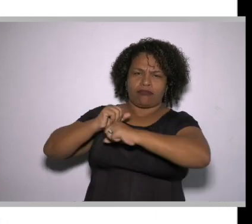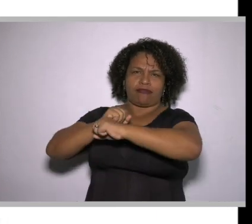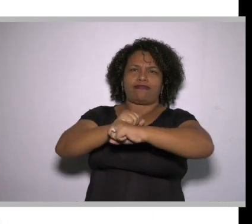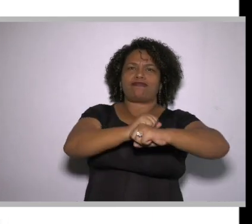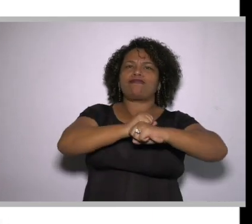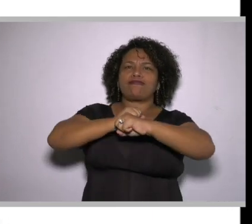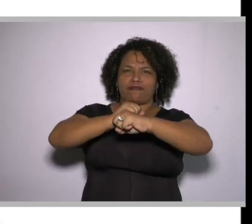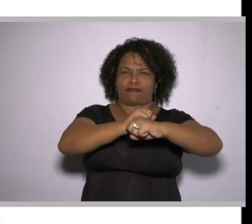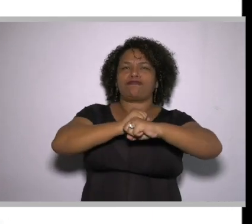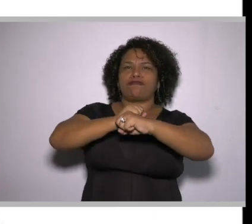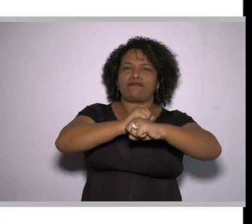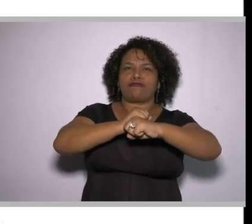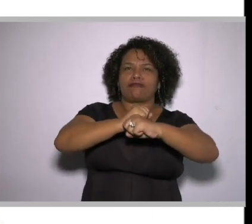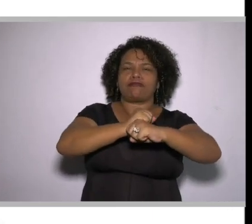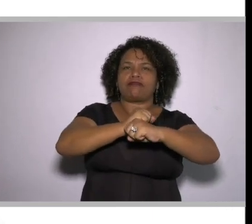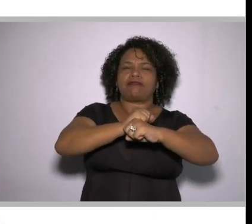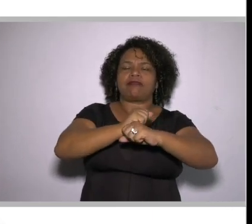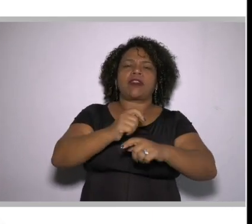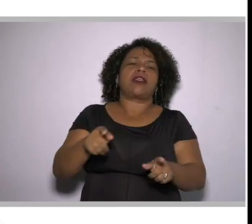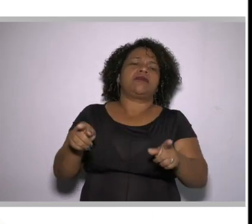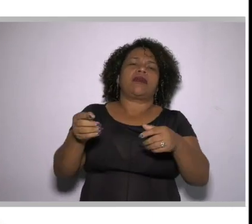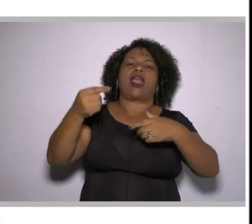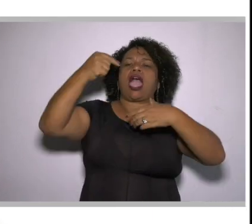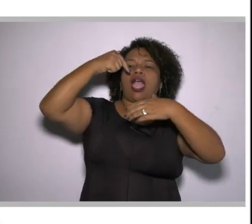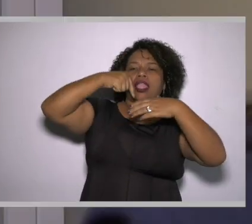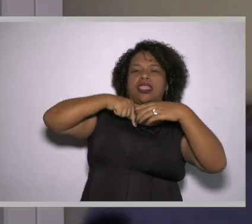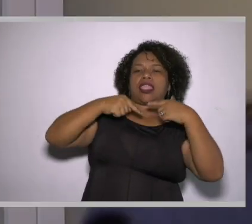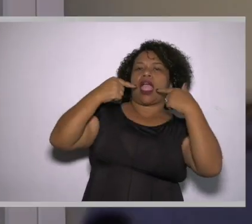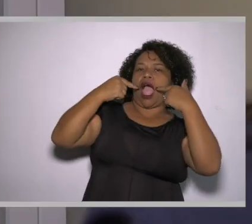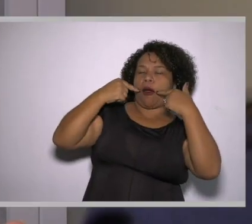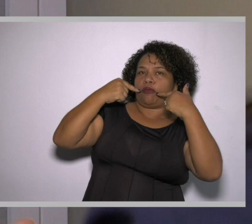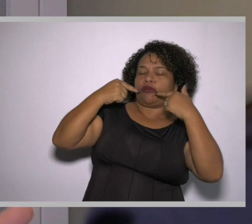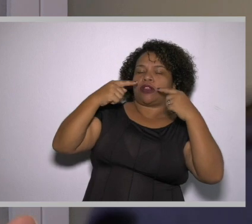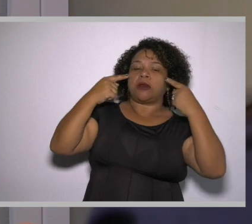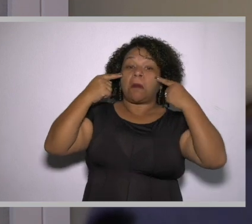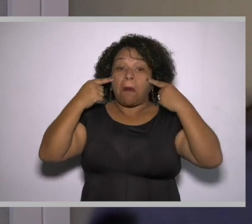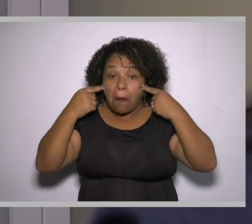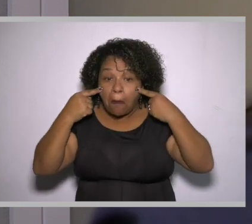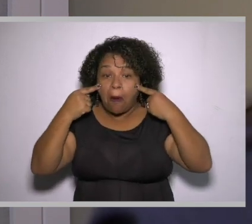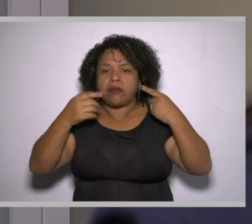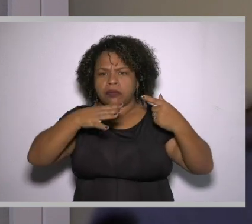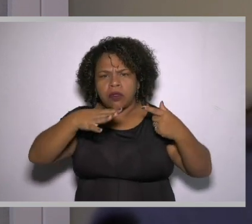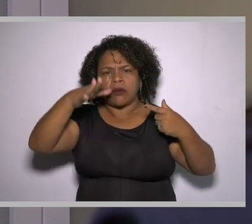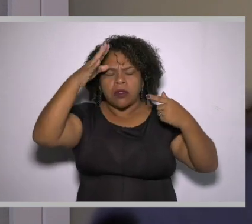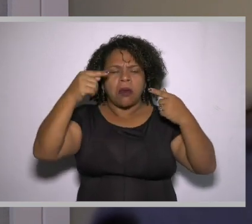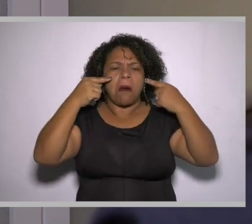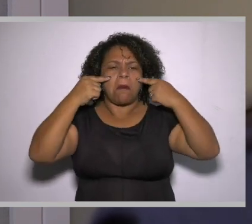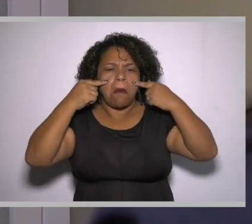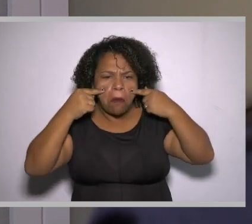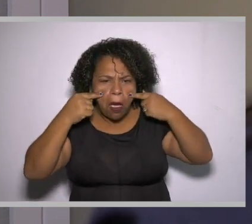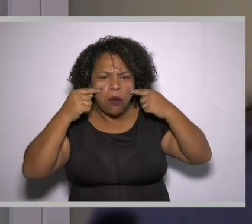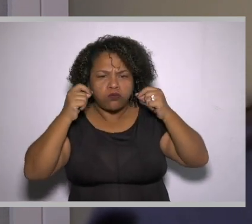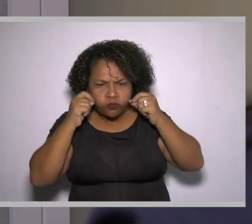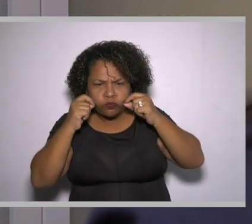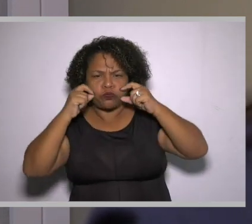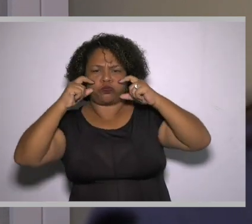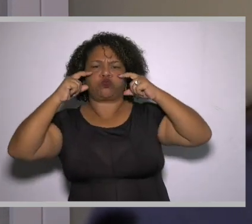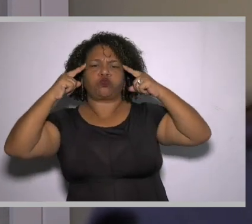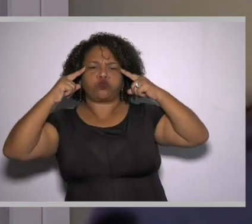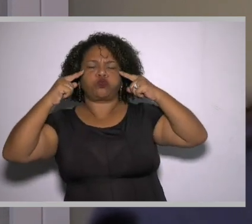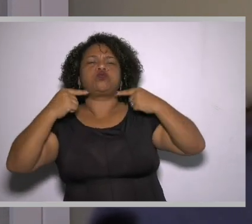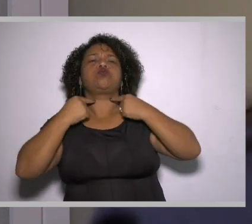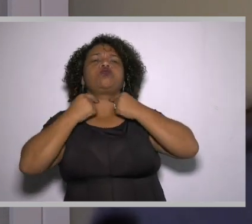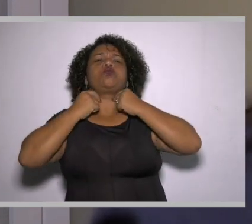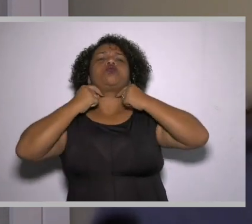las que la mayoría de la población puede observar. Incluso los padres simplemente abren la boca y observan que las amígdalas están aumentadas de tamaño. Cuando